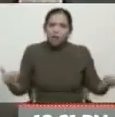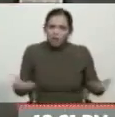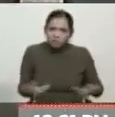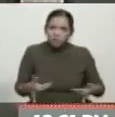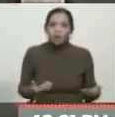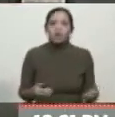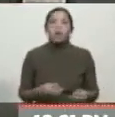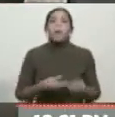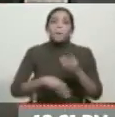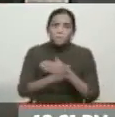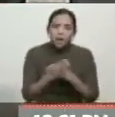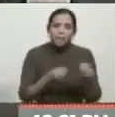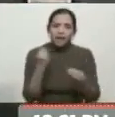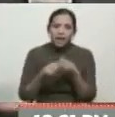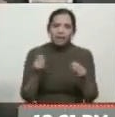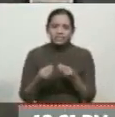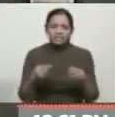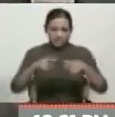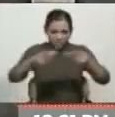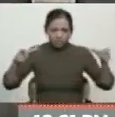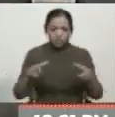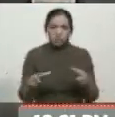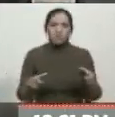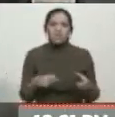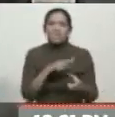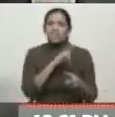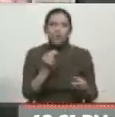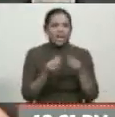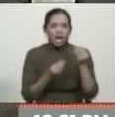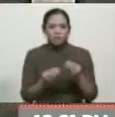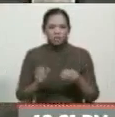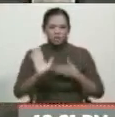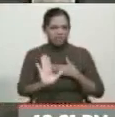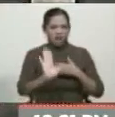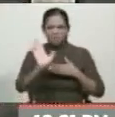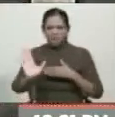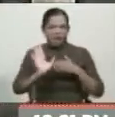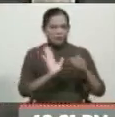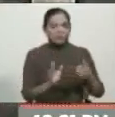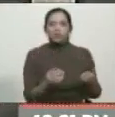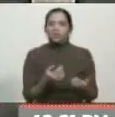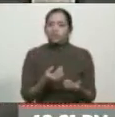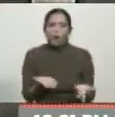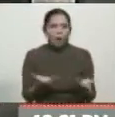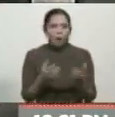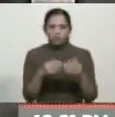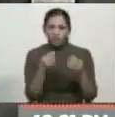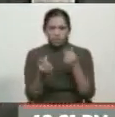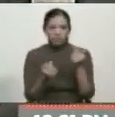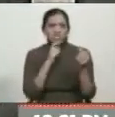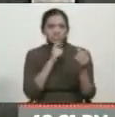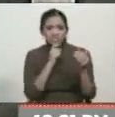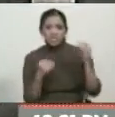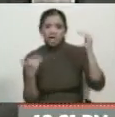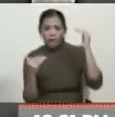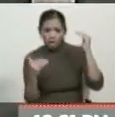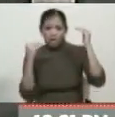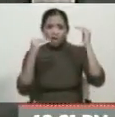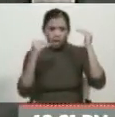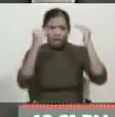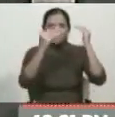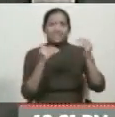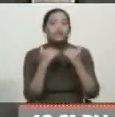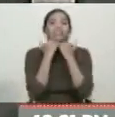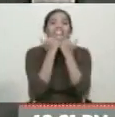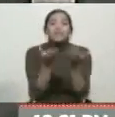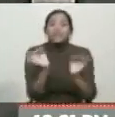las condiciones. No creemos tantas alcabalas, no creemos tantos mecanismos burocráticos que no nos están sirviendo en